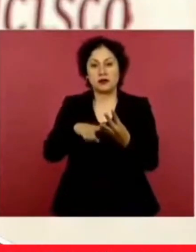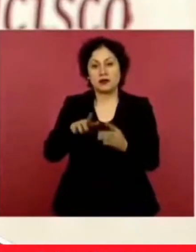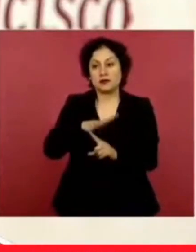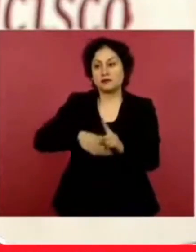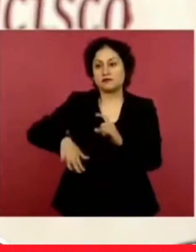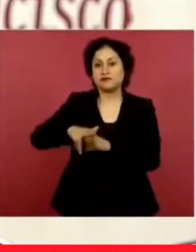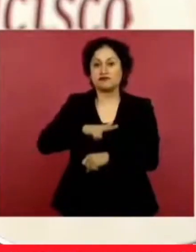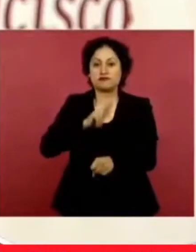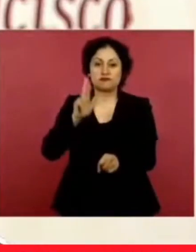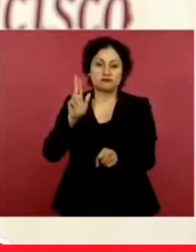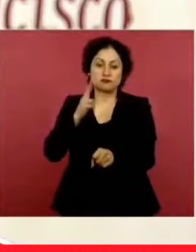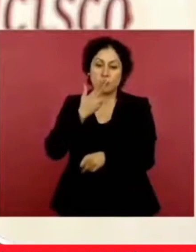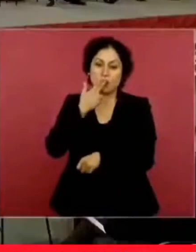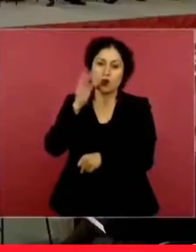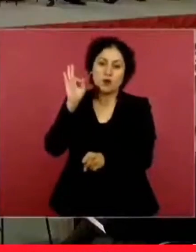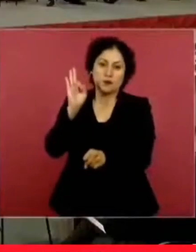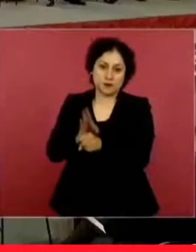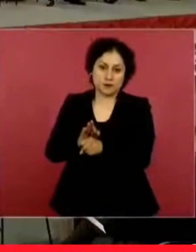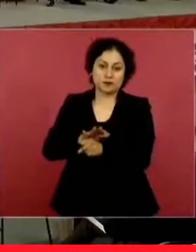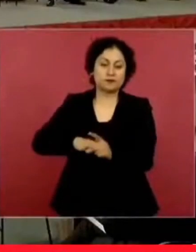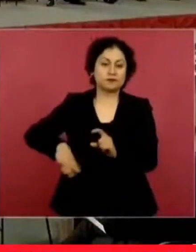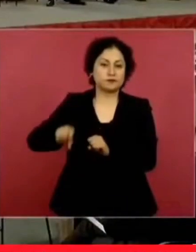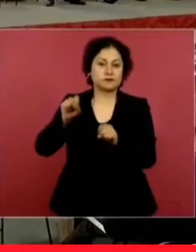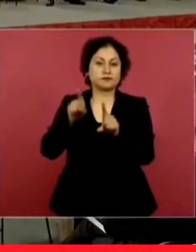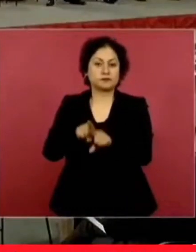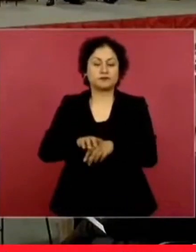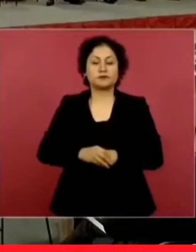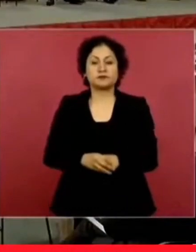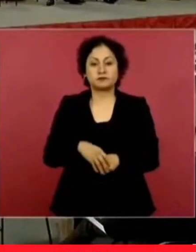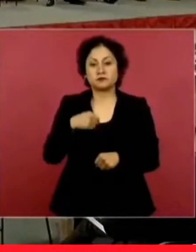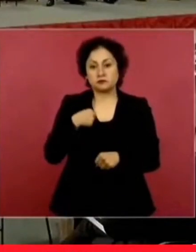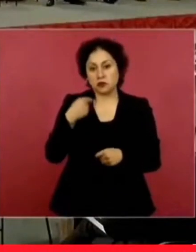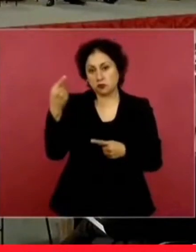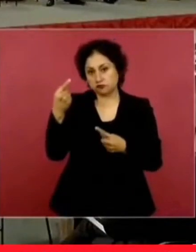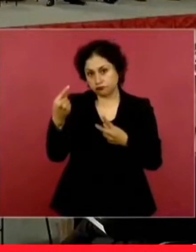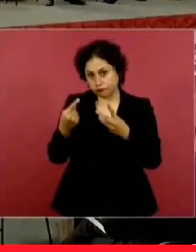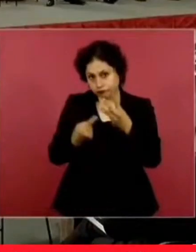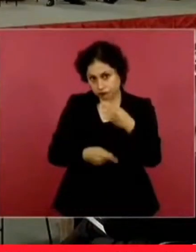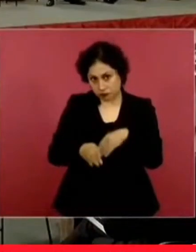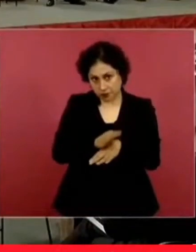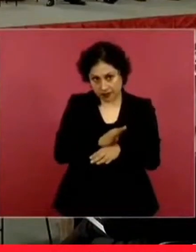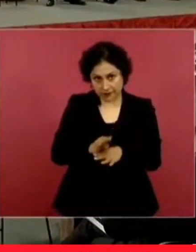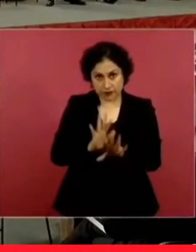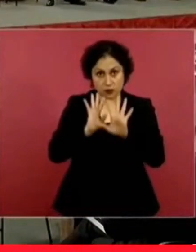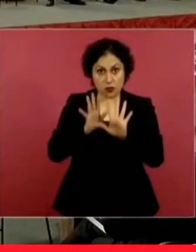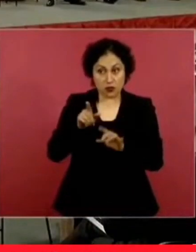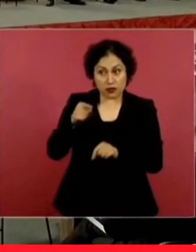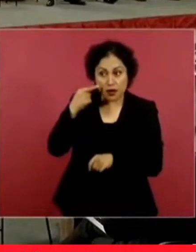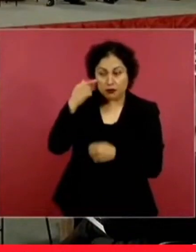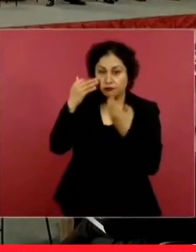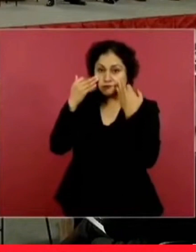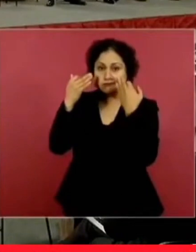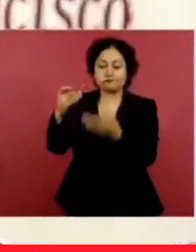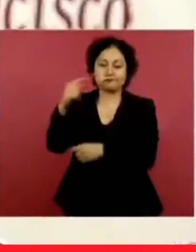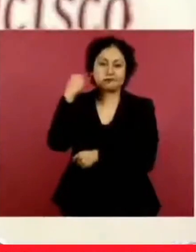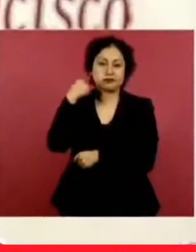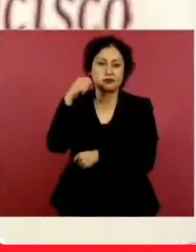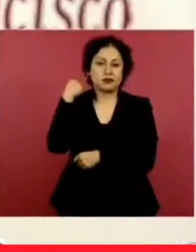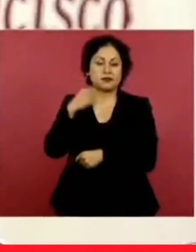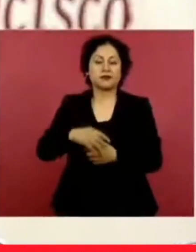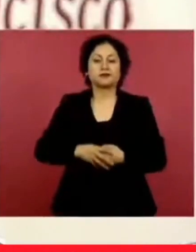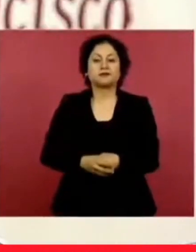cultural de la región. Destaco algunos de los beneficios que ya se reflejan en Tabasco. En la parte